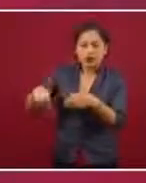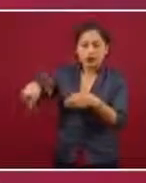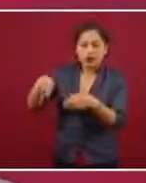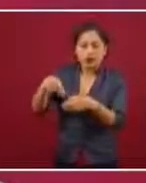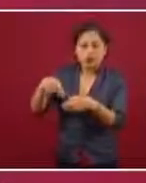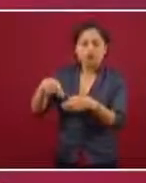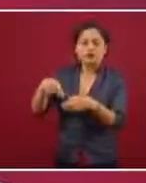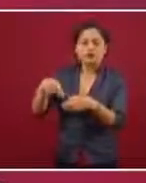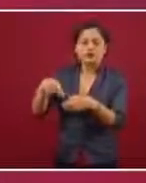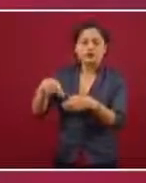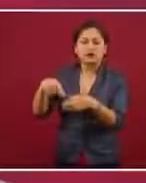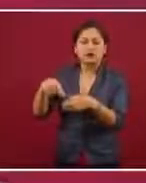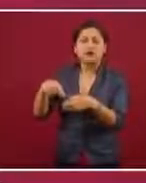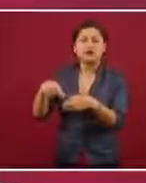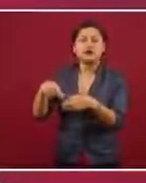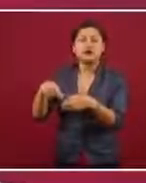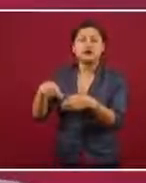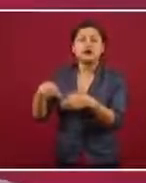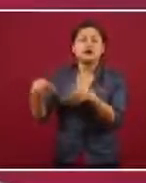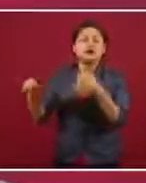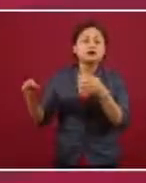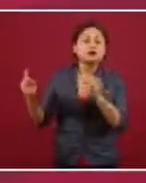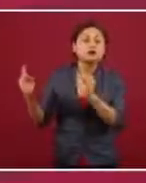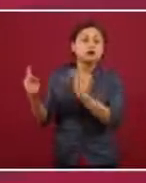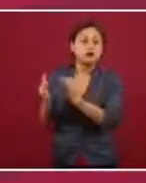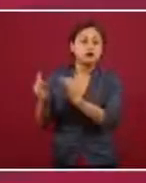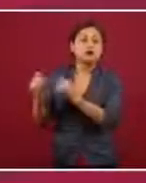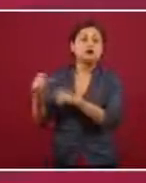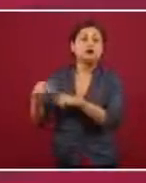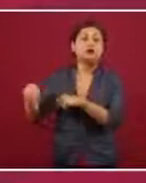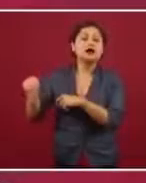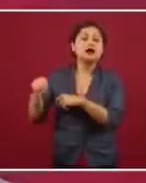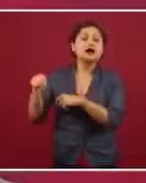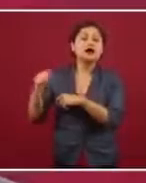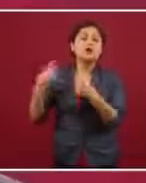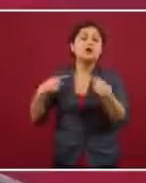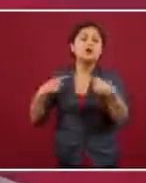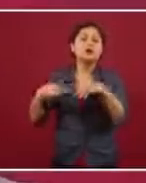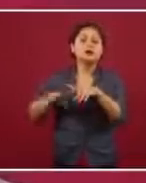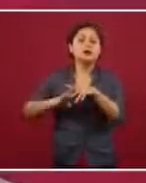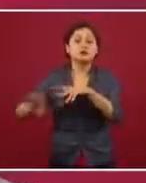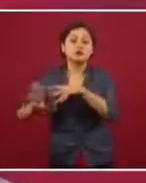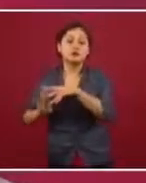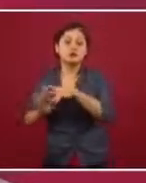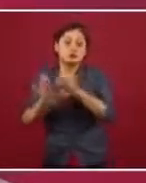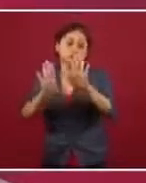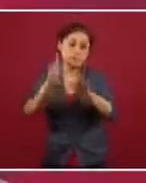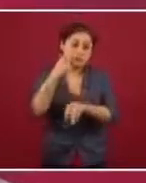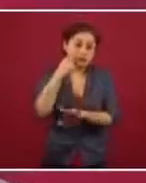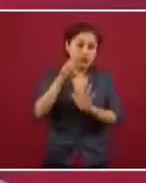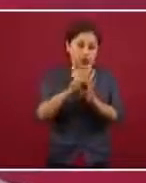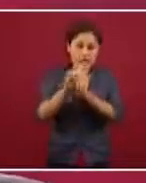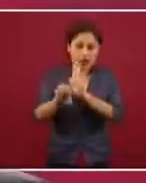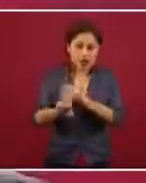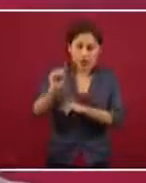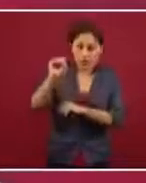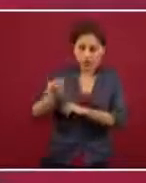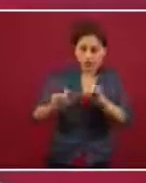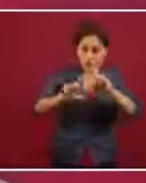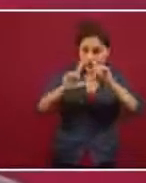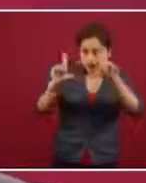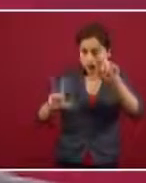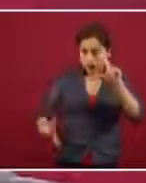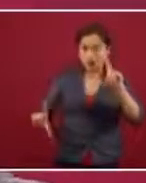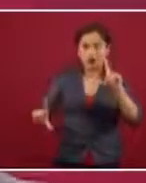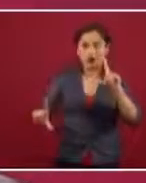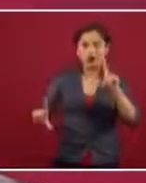fenómenos de tránsito de personas, por ejemplo, los fenómenos migratorios que ocurren en el sureste del país